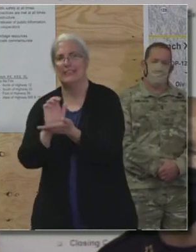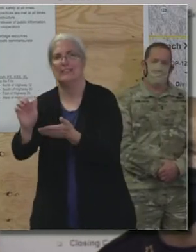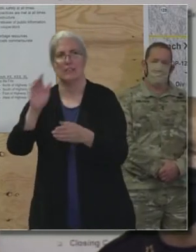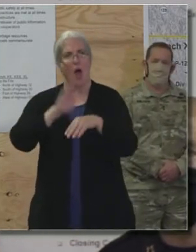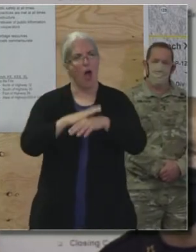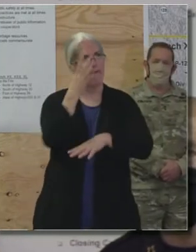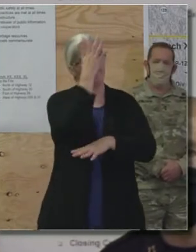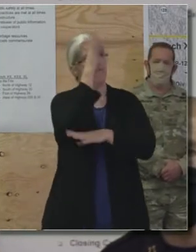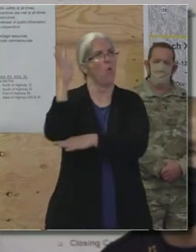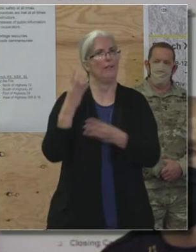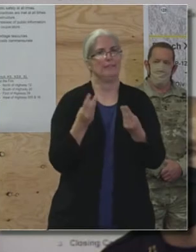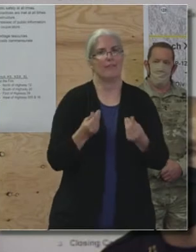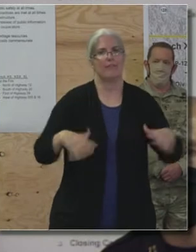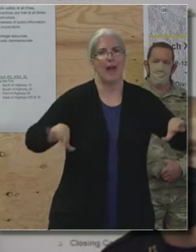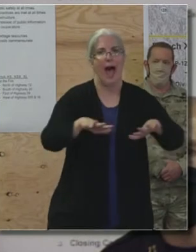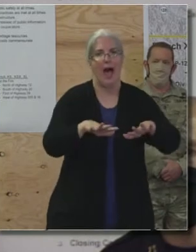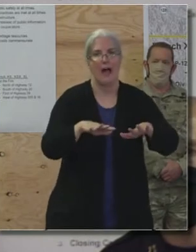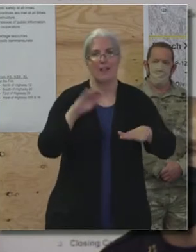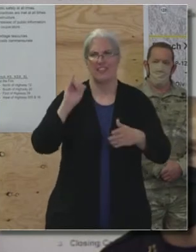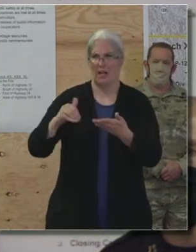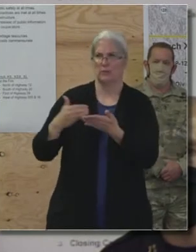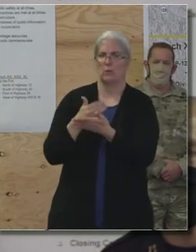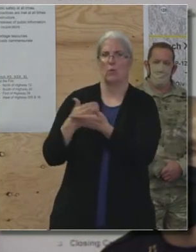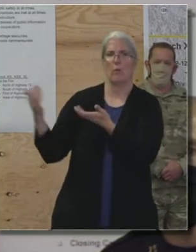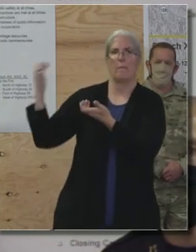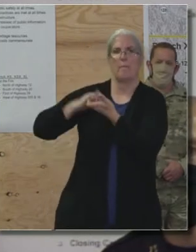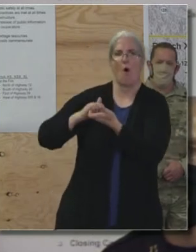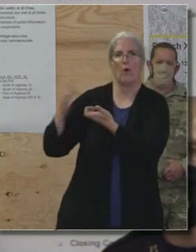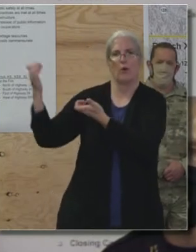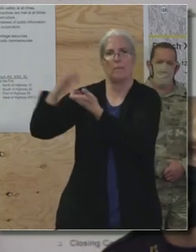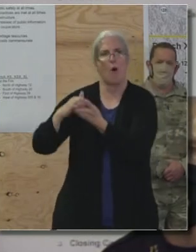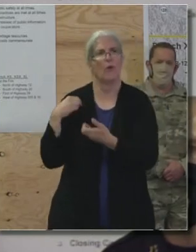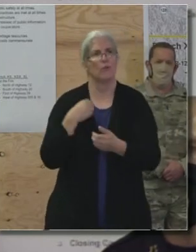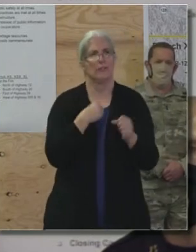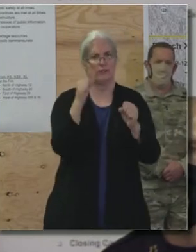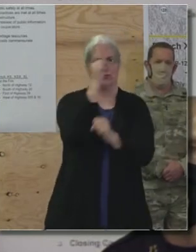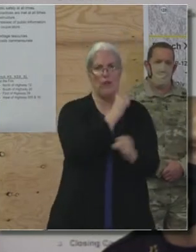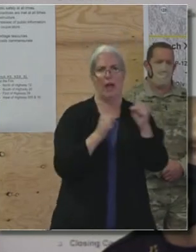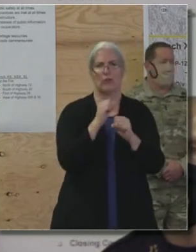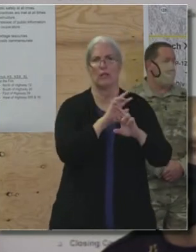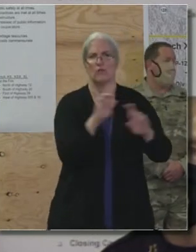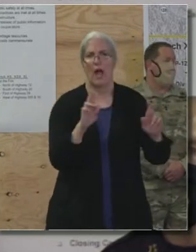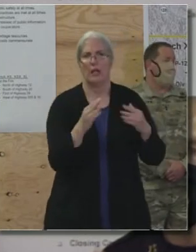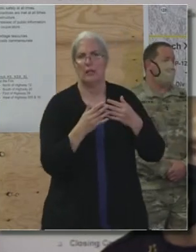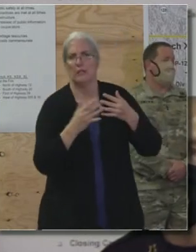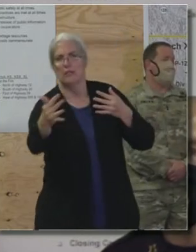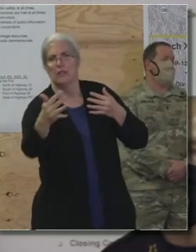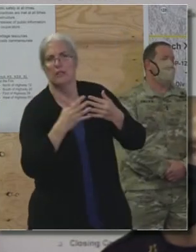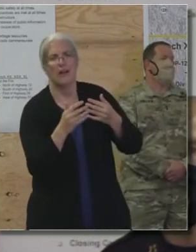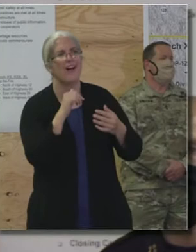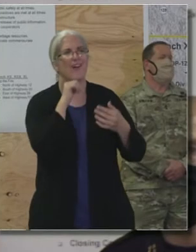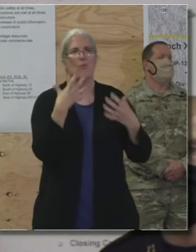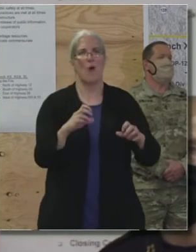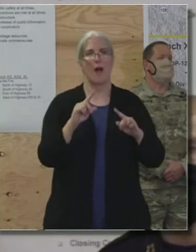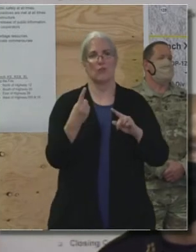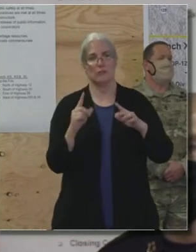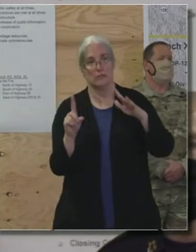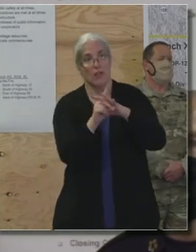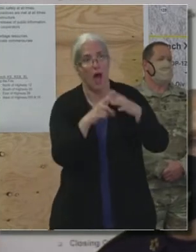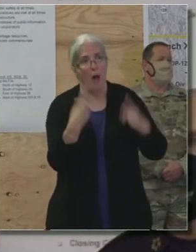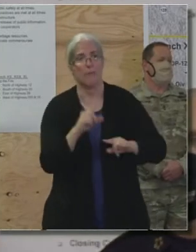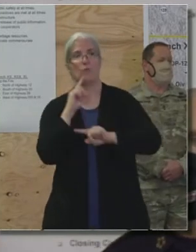en el terreno del estado nuevas sociedades nuevas actividades proactivamente nuevas